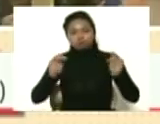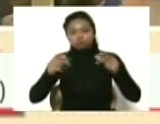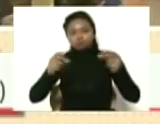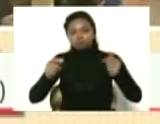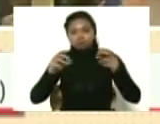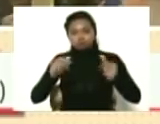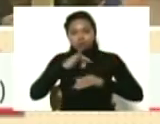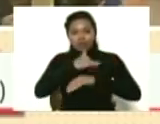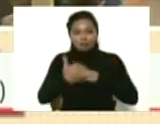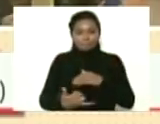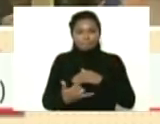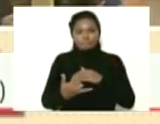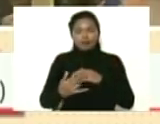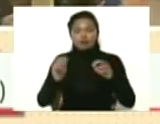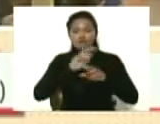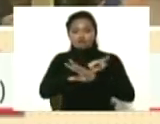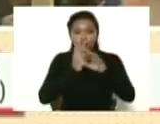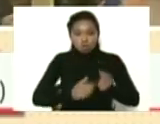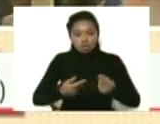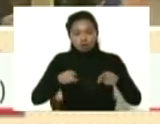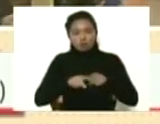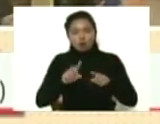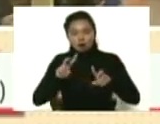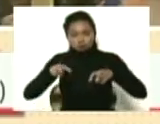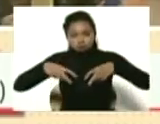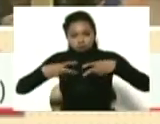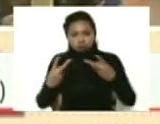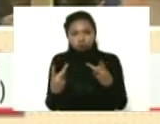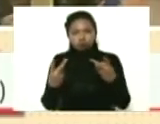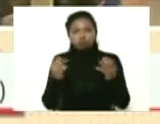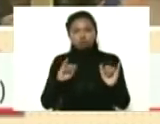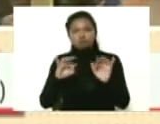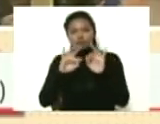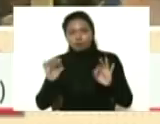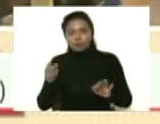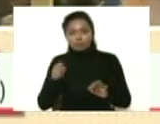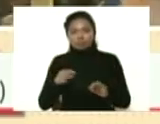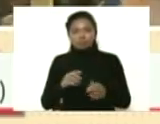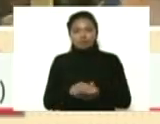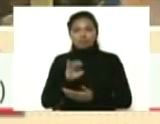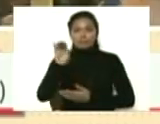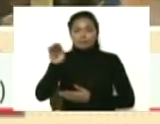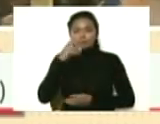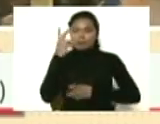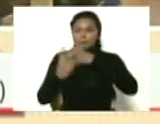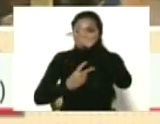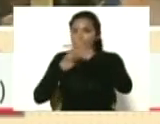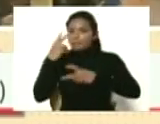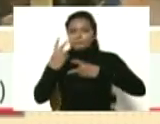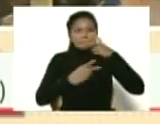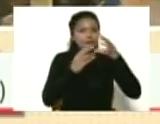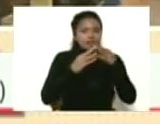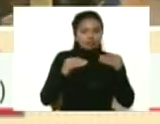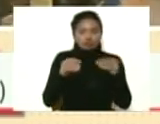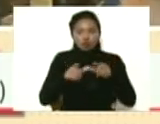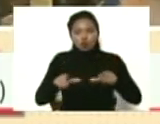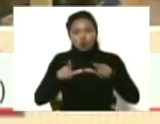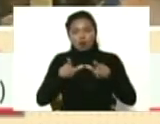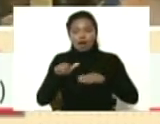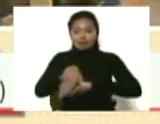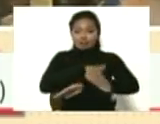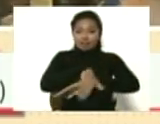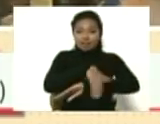el plan de fortalecimiento y reforzamiento del patrullaje y la vigilancia de